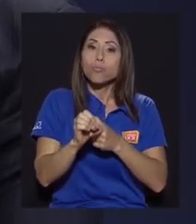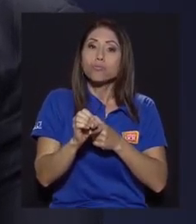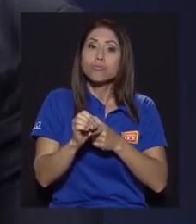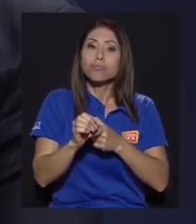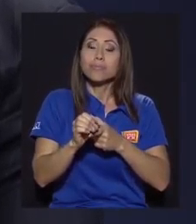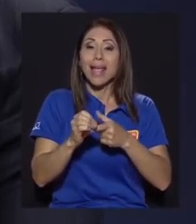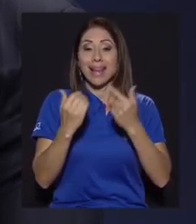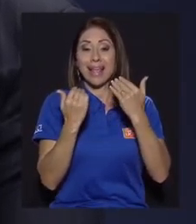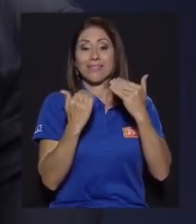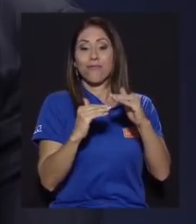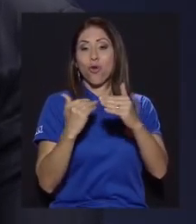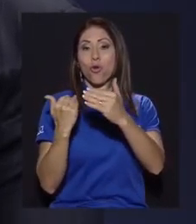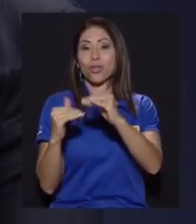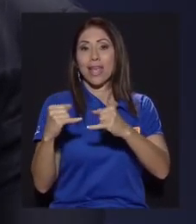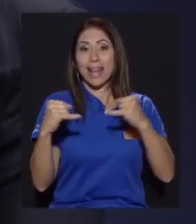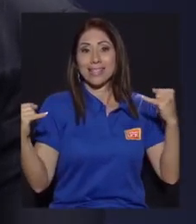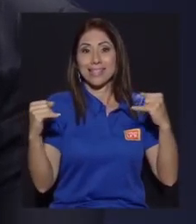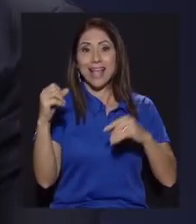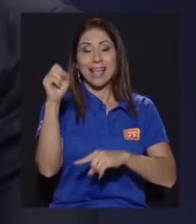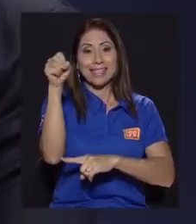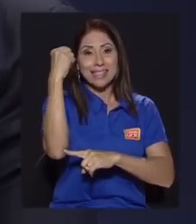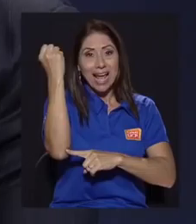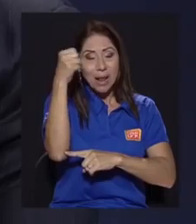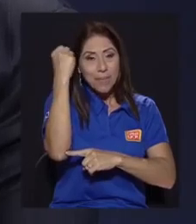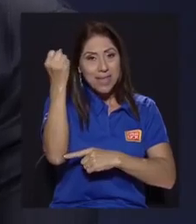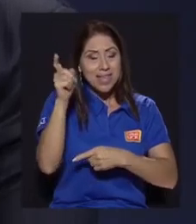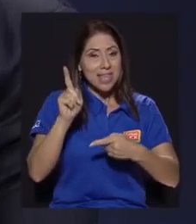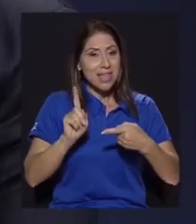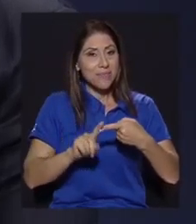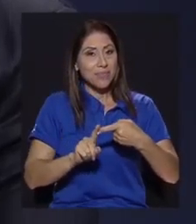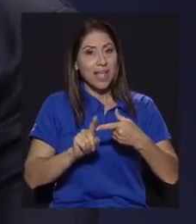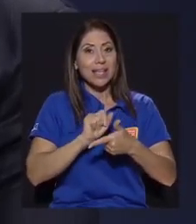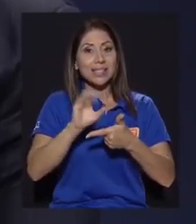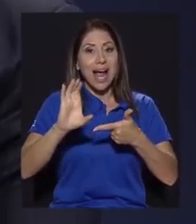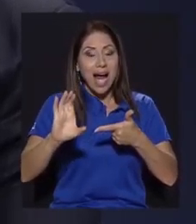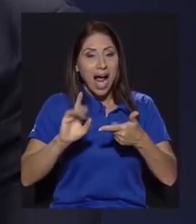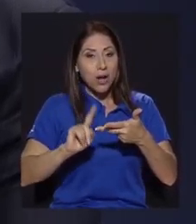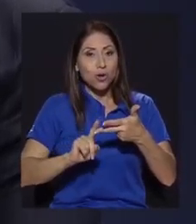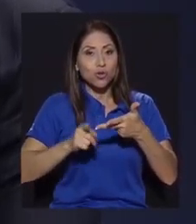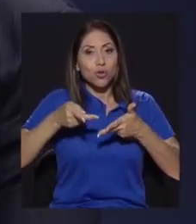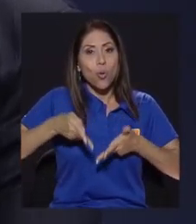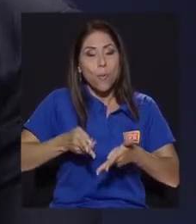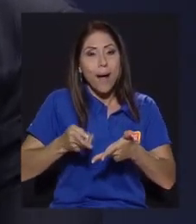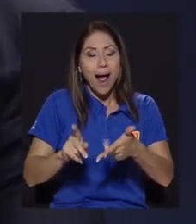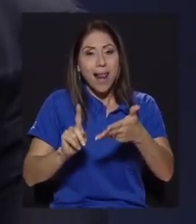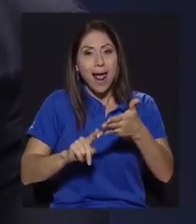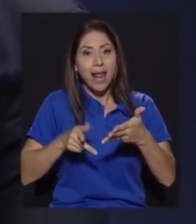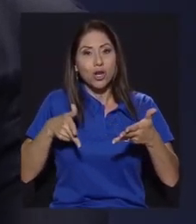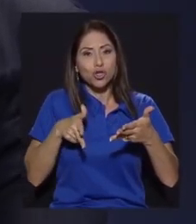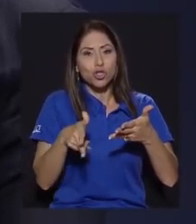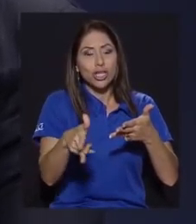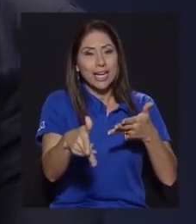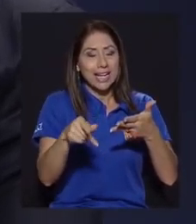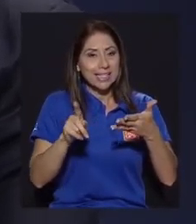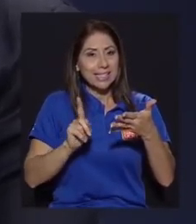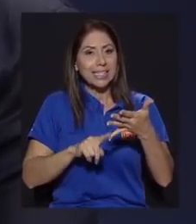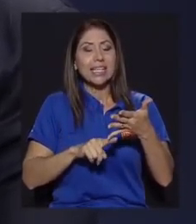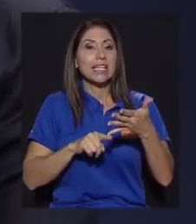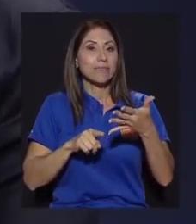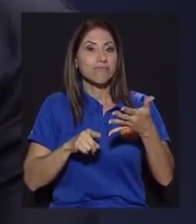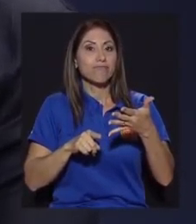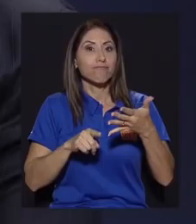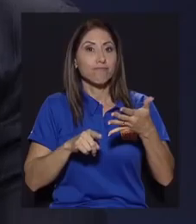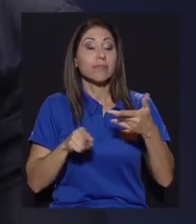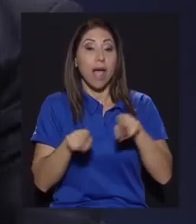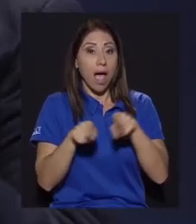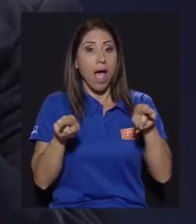fronteras zona de sarapiquí zonas de san carlos de o para la de los chiles y desde luego en la